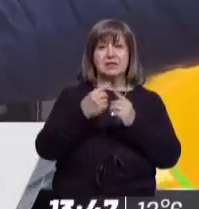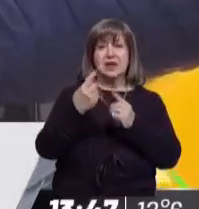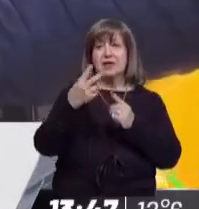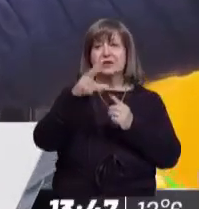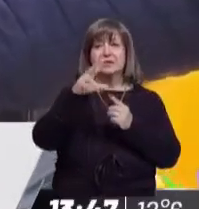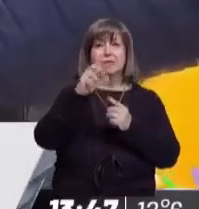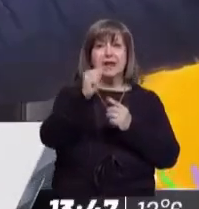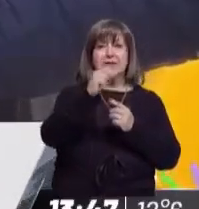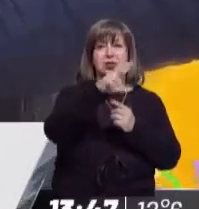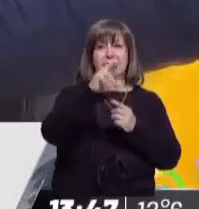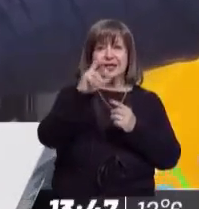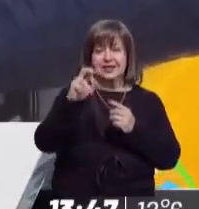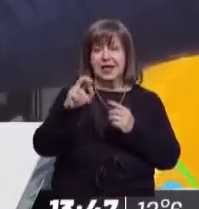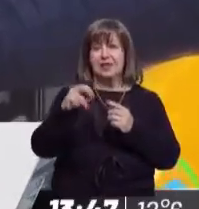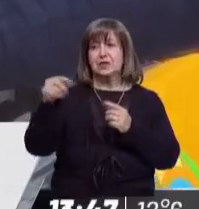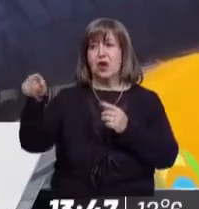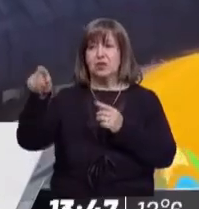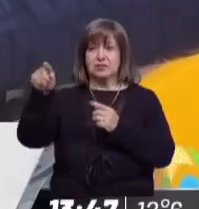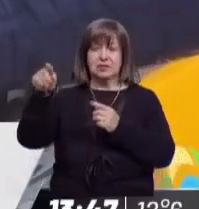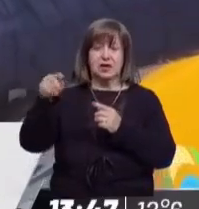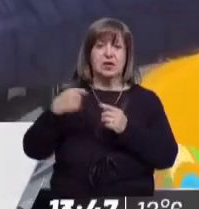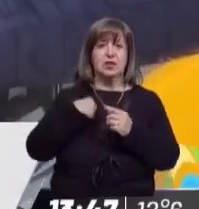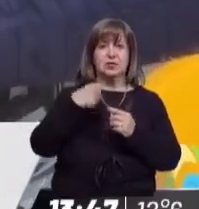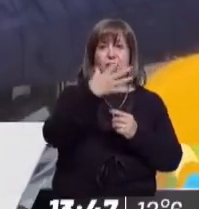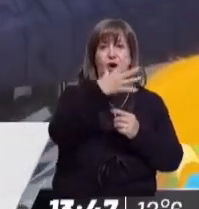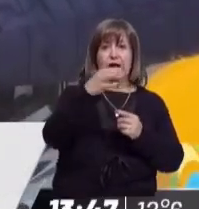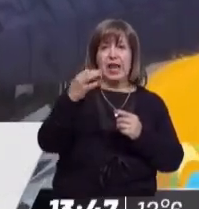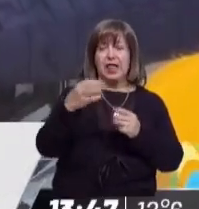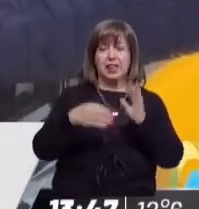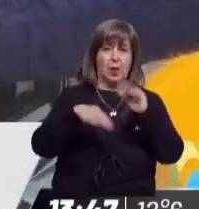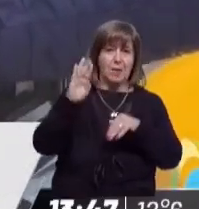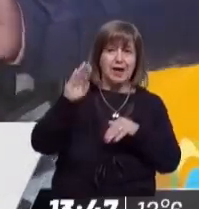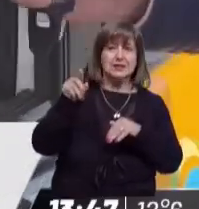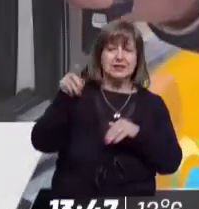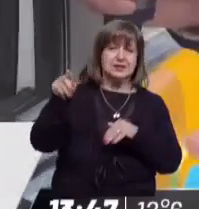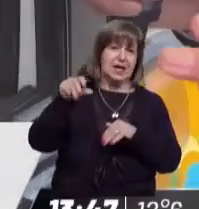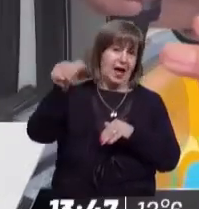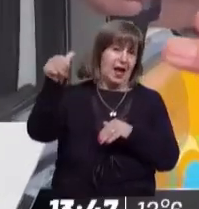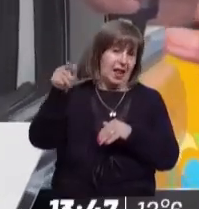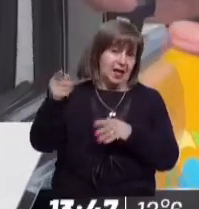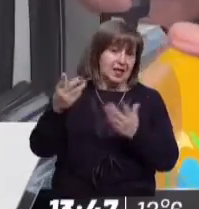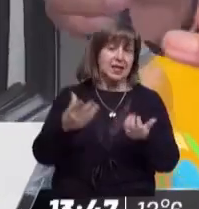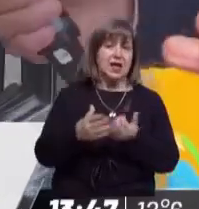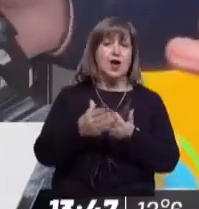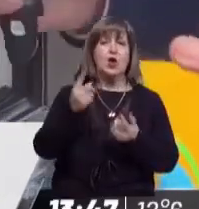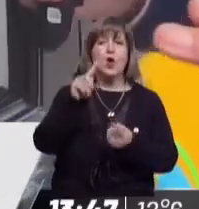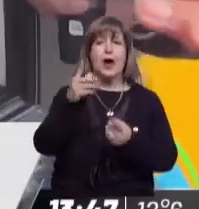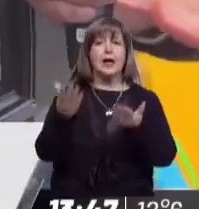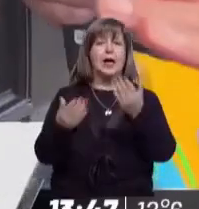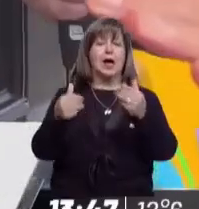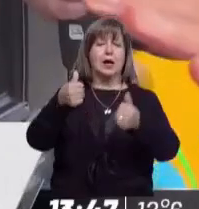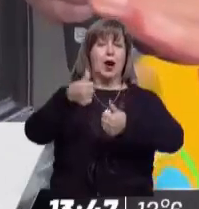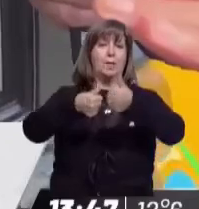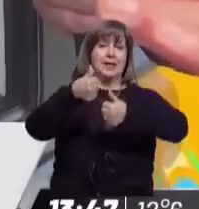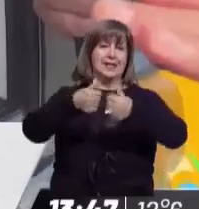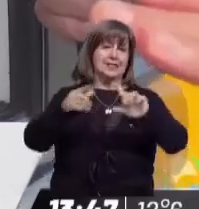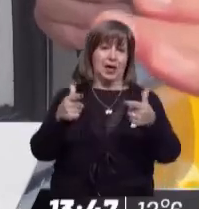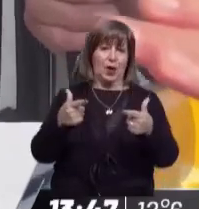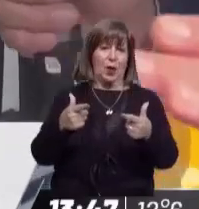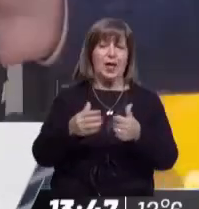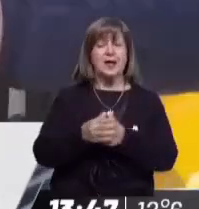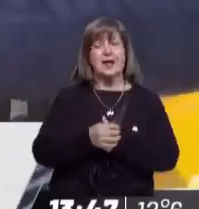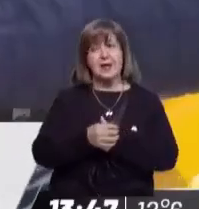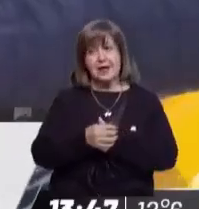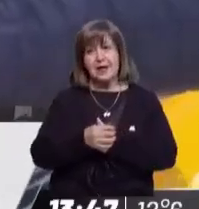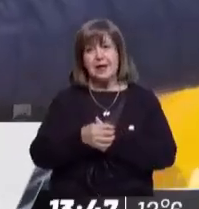a 300 pesos, nosotros que por ahí tenemos un kilómetro a 500, es muy diferente. Entonces Y no hay competencia. quiere decir que están impactando de